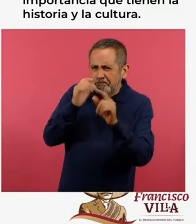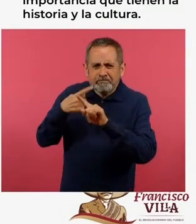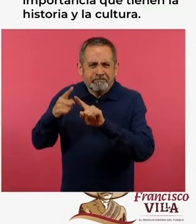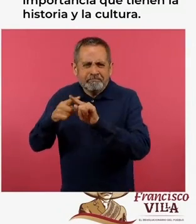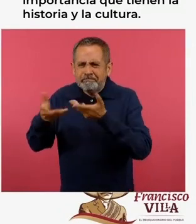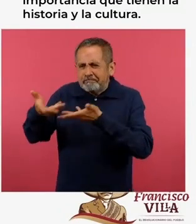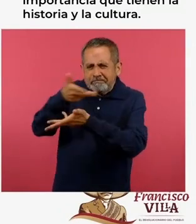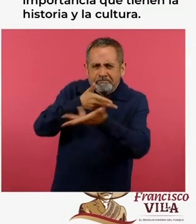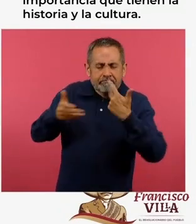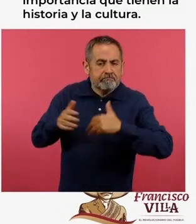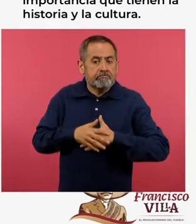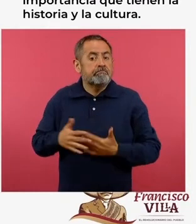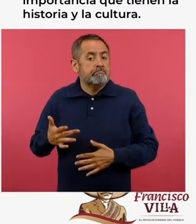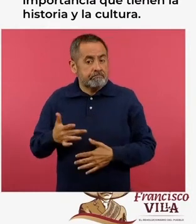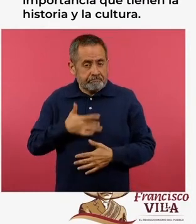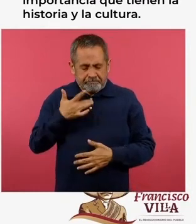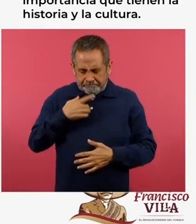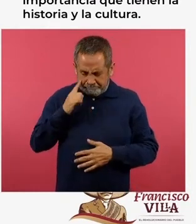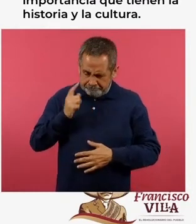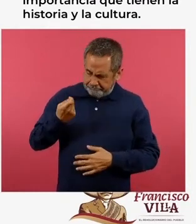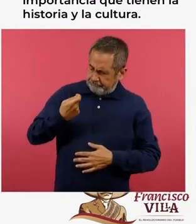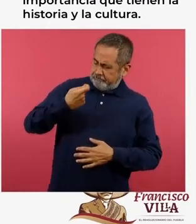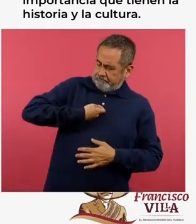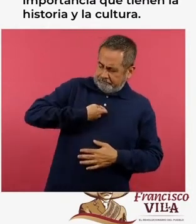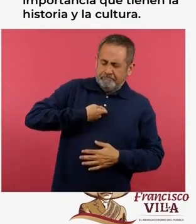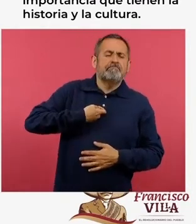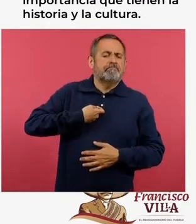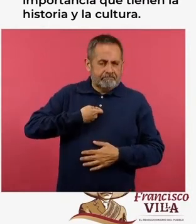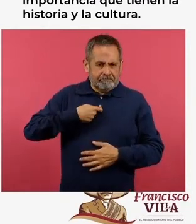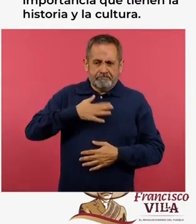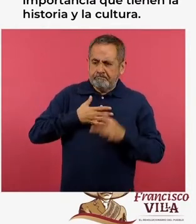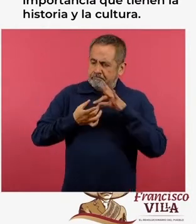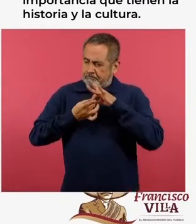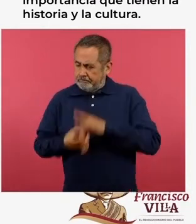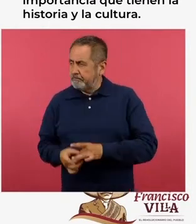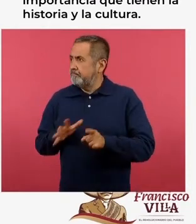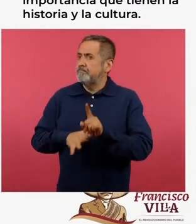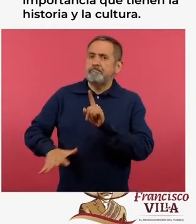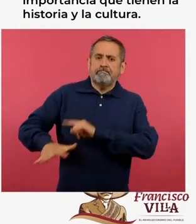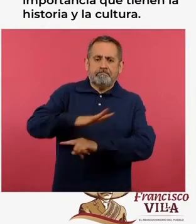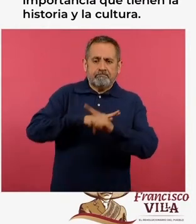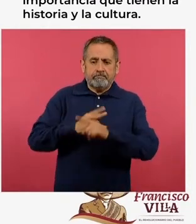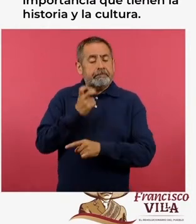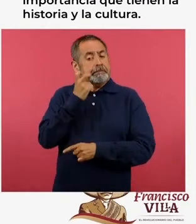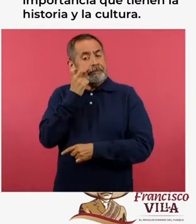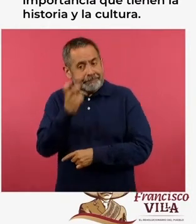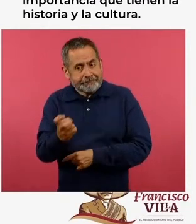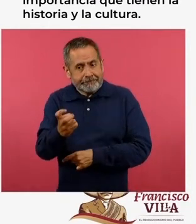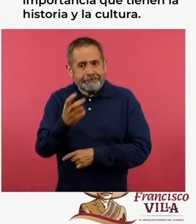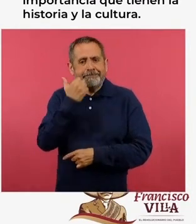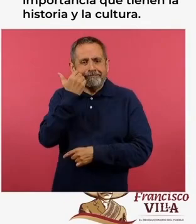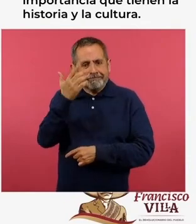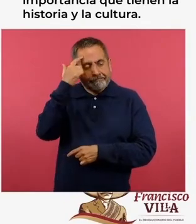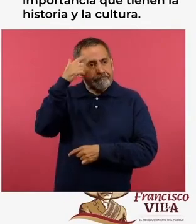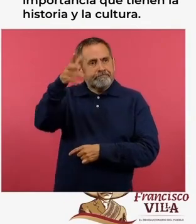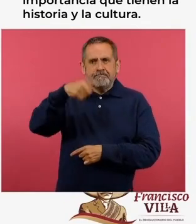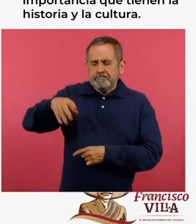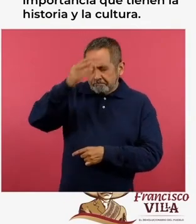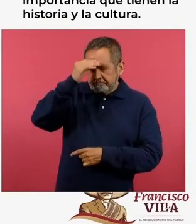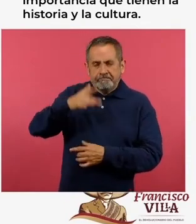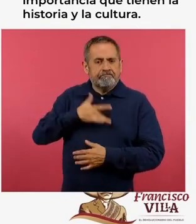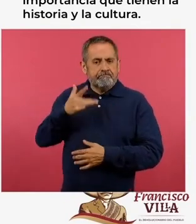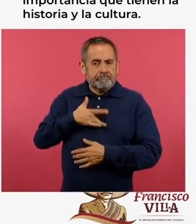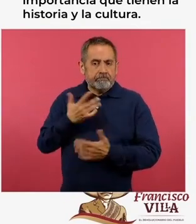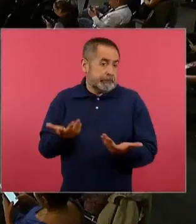fin, que se perciban a sí mismos como parte de la naturaleza. Esa es la persona que necesitamos. Para